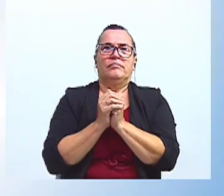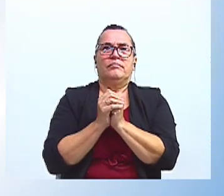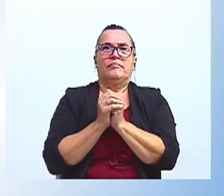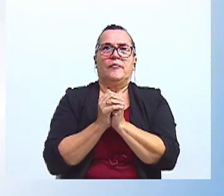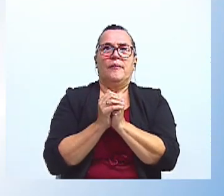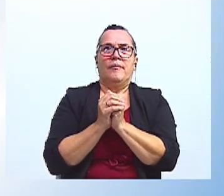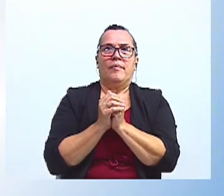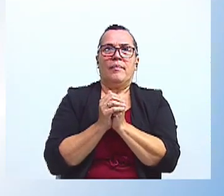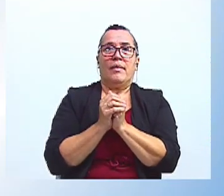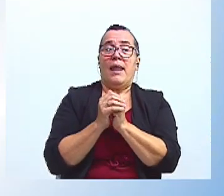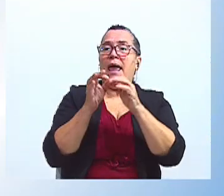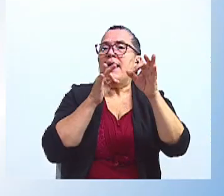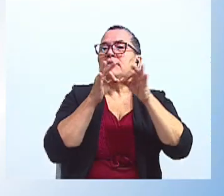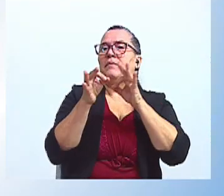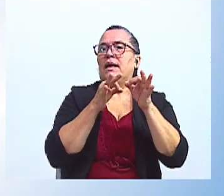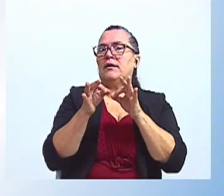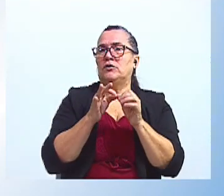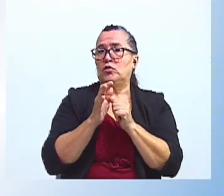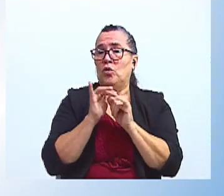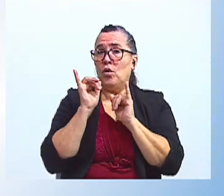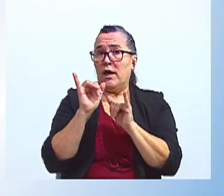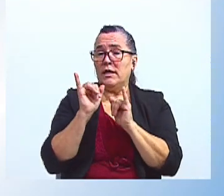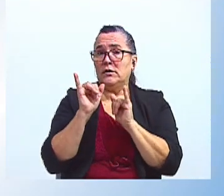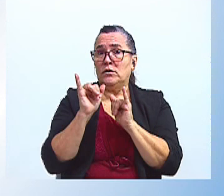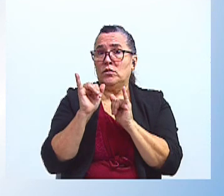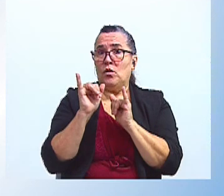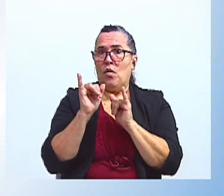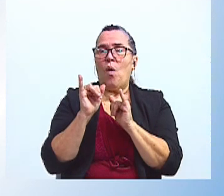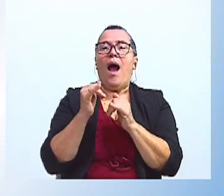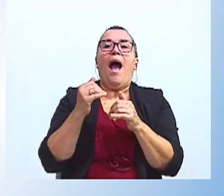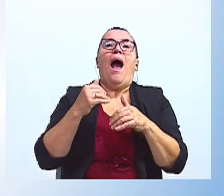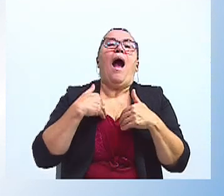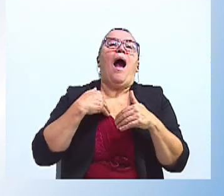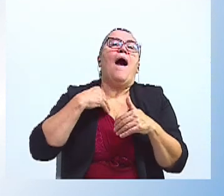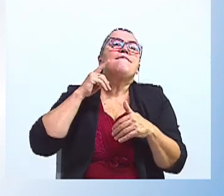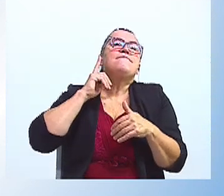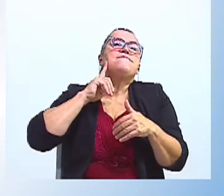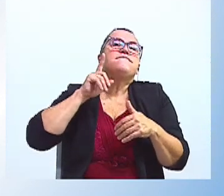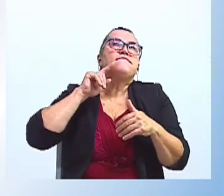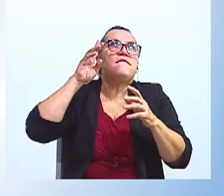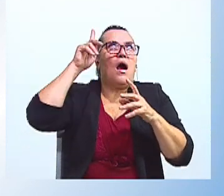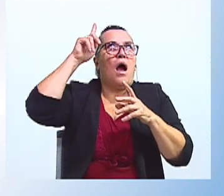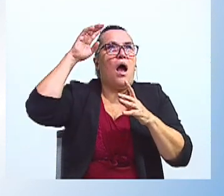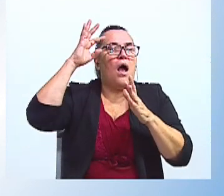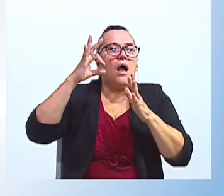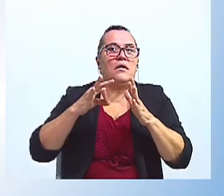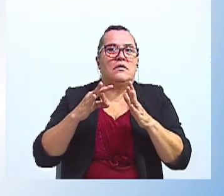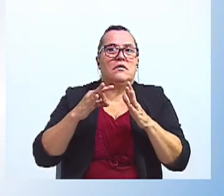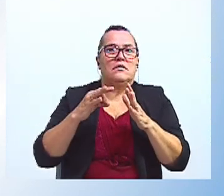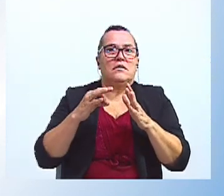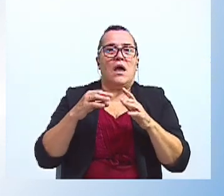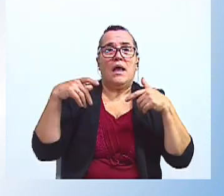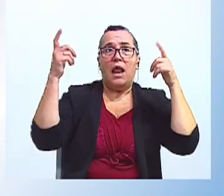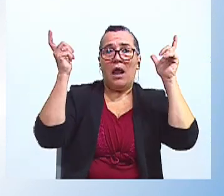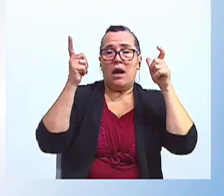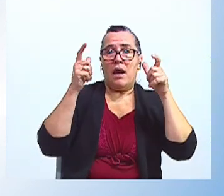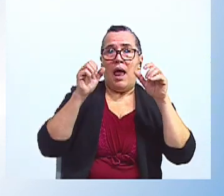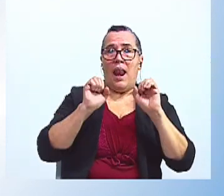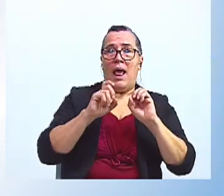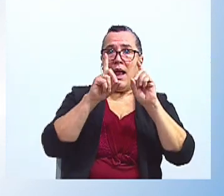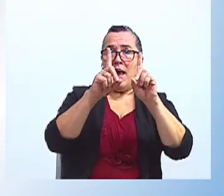Esa es la explicación. Existe una falsa creencia de que la Real Academia Española permitió